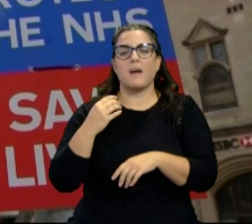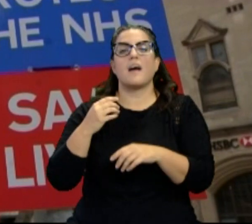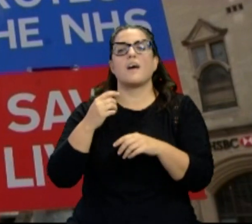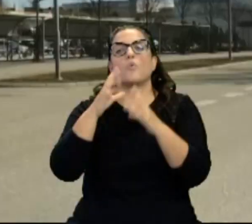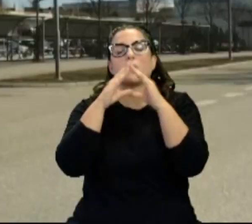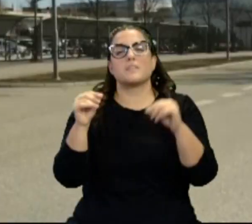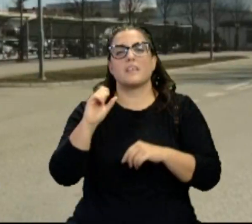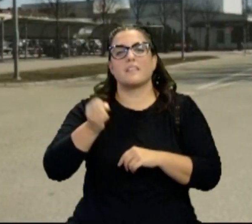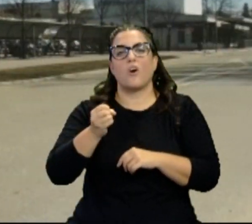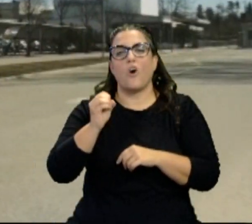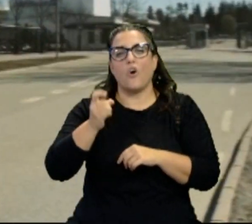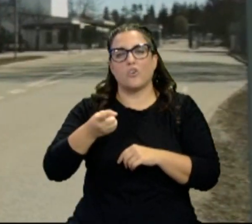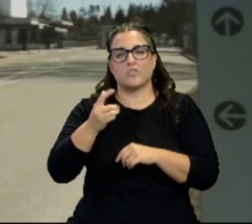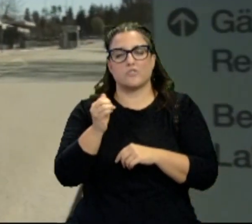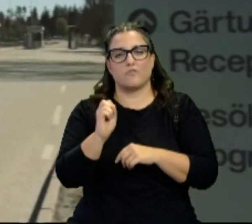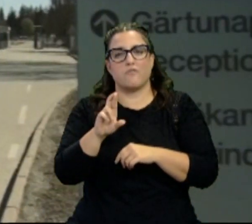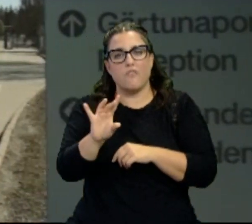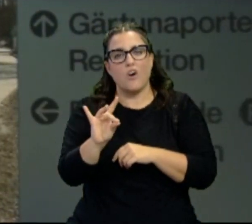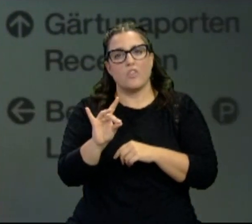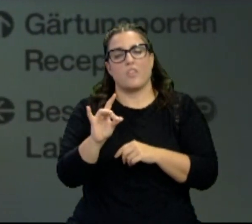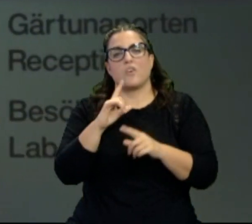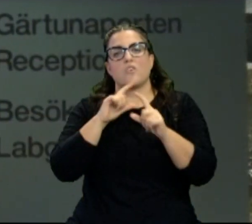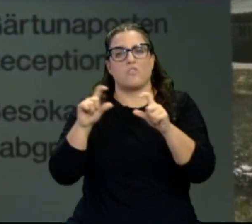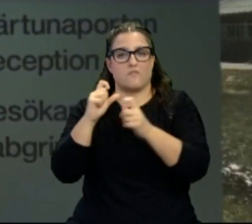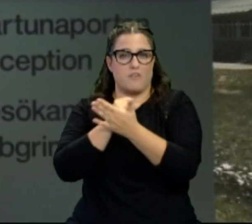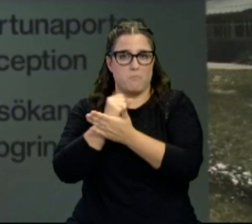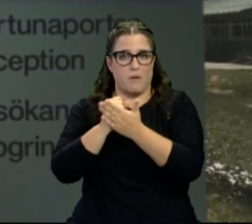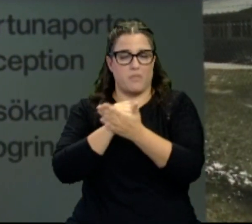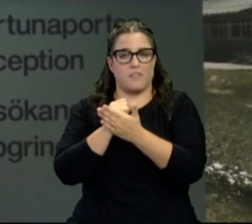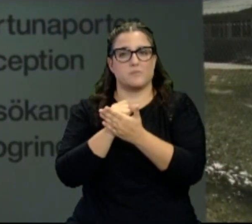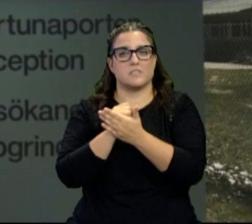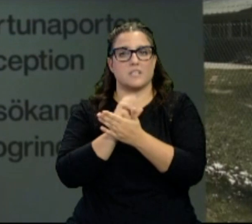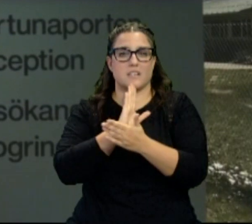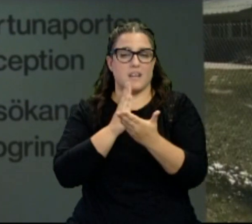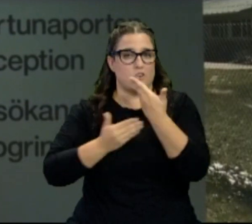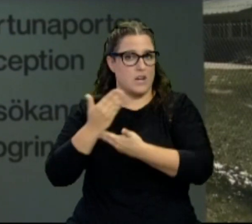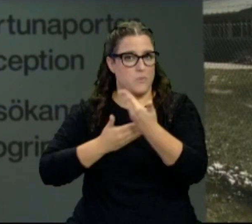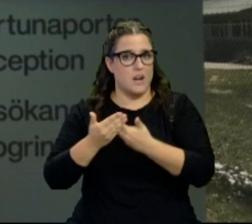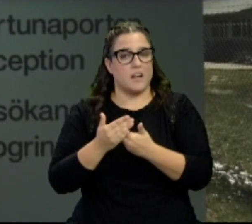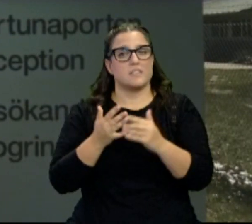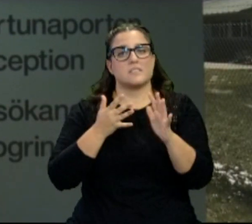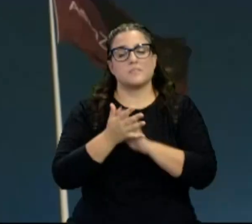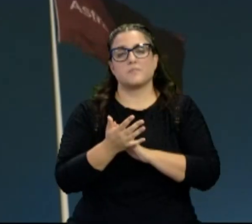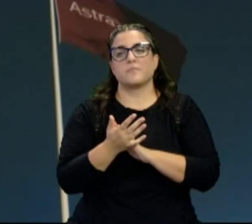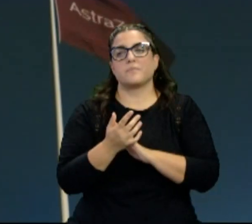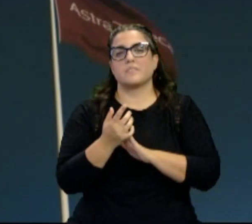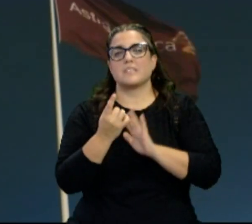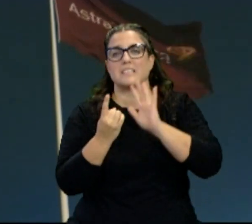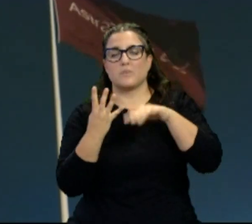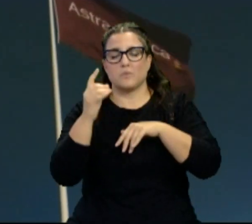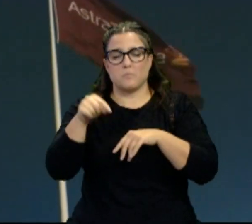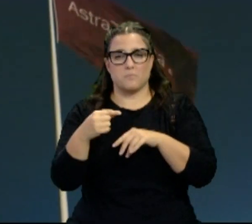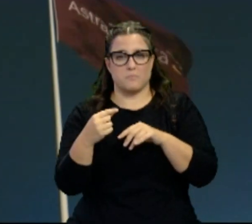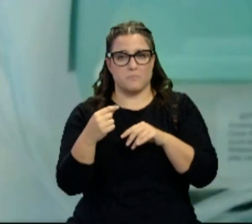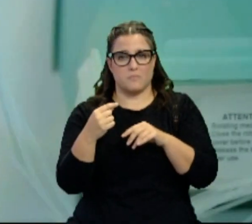de Oxford y la farmacéutica AstraZeneca. Previene el virus en un 70,4% de los casos. Esta vacuna se encuentra en fase